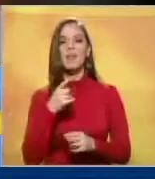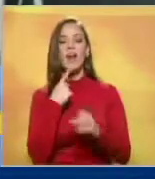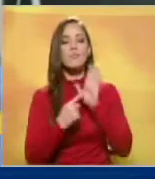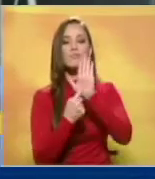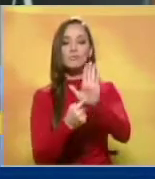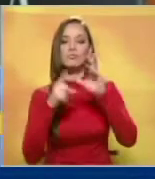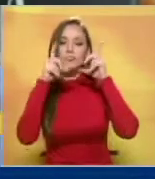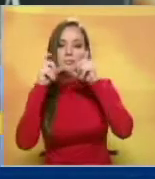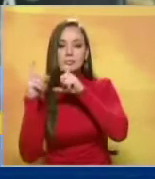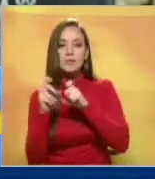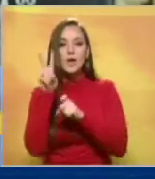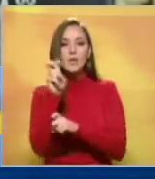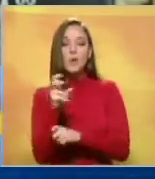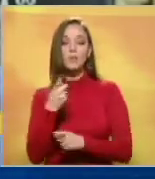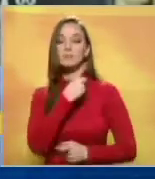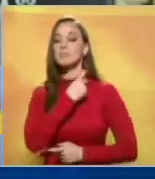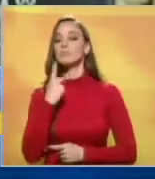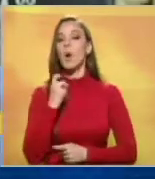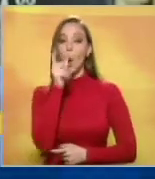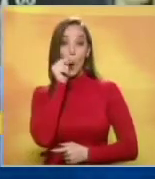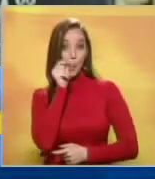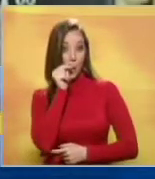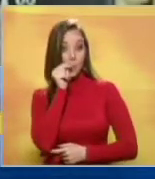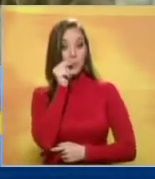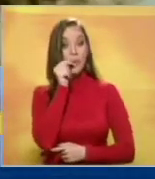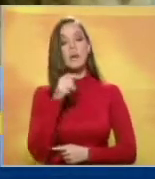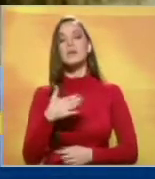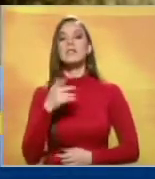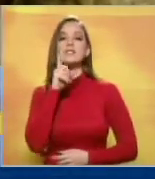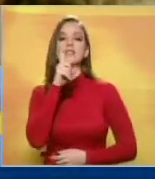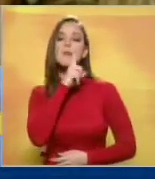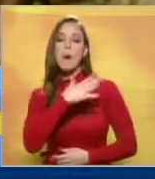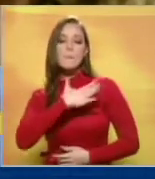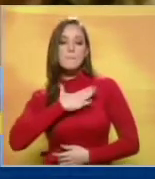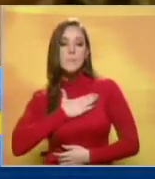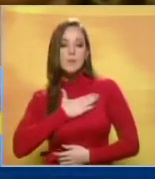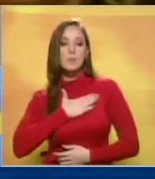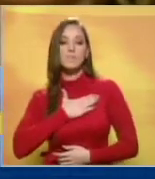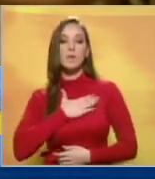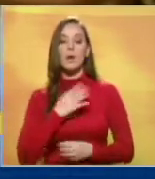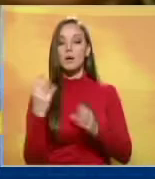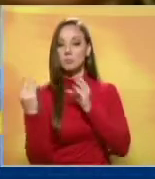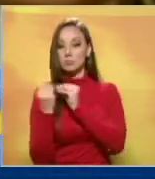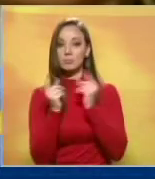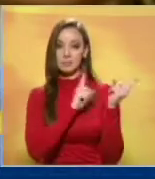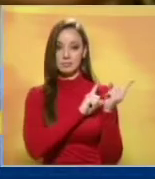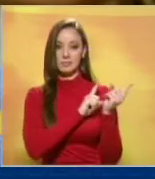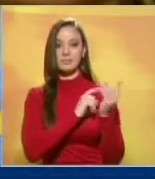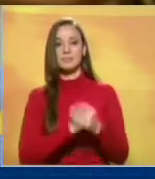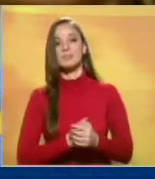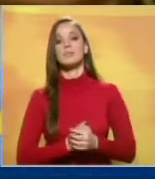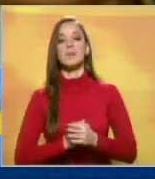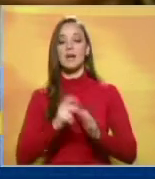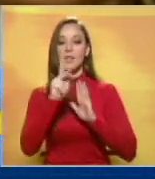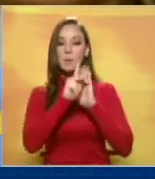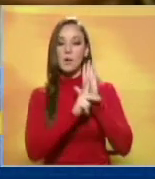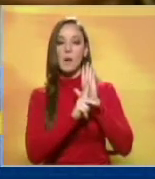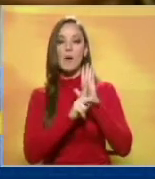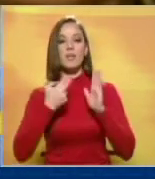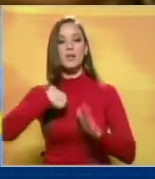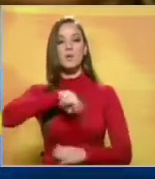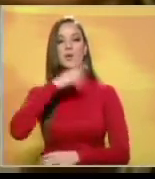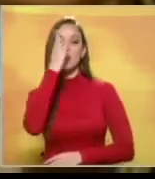de su nuevo perfume para caballeros llamado mío donde posa junto al actor y conductor del programa de nuestra belleza latina